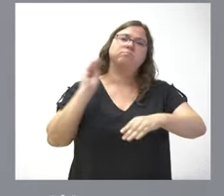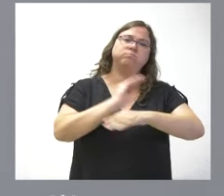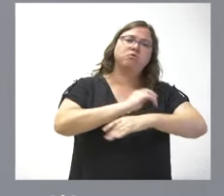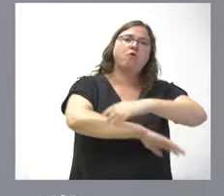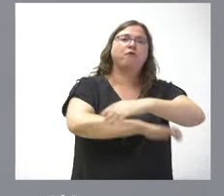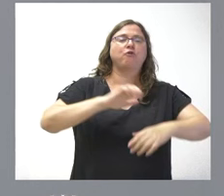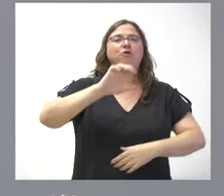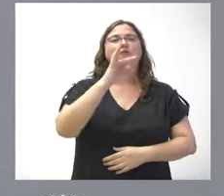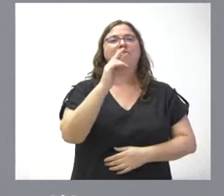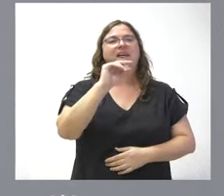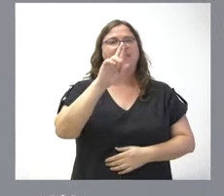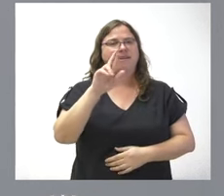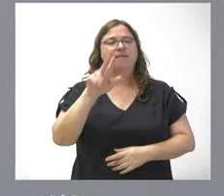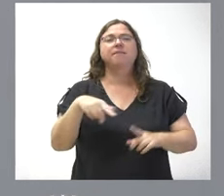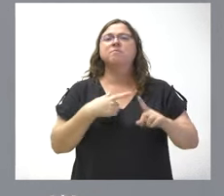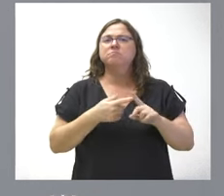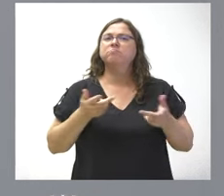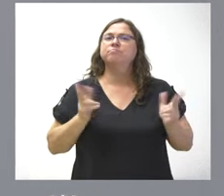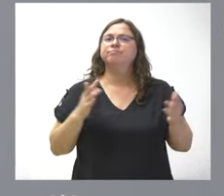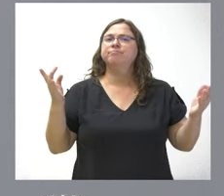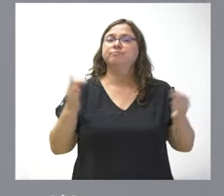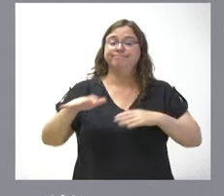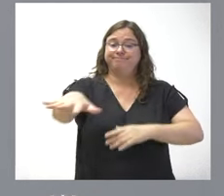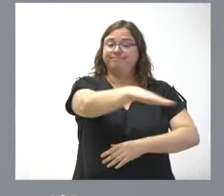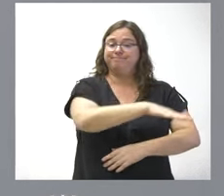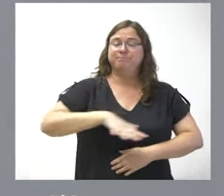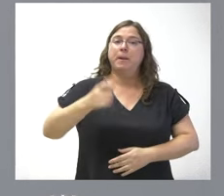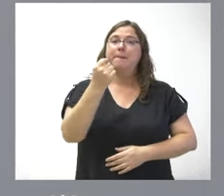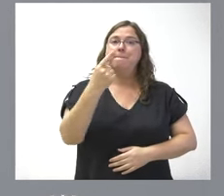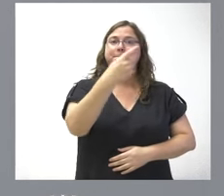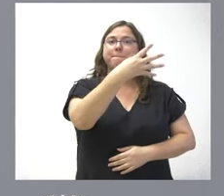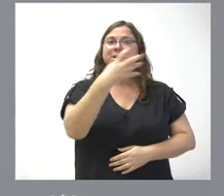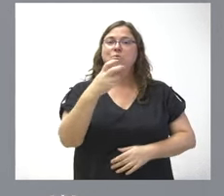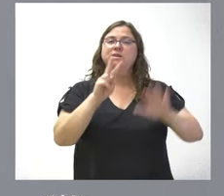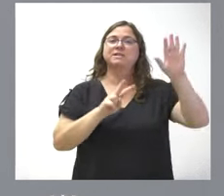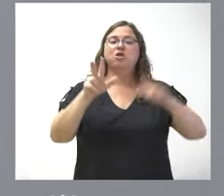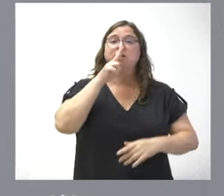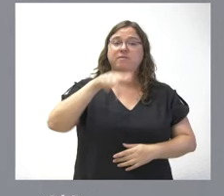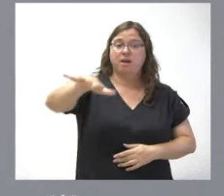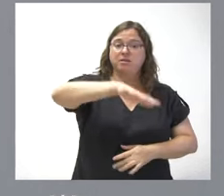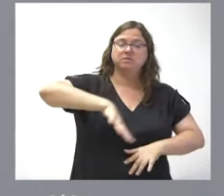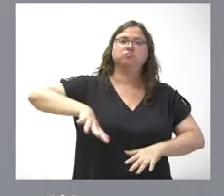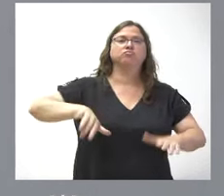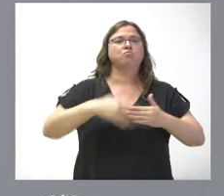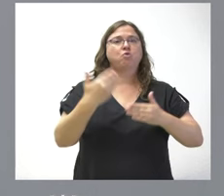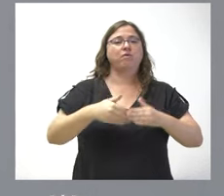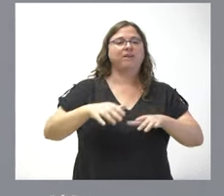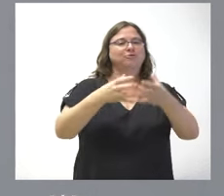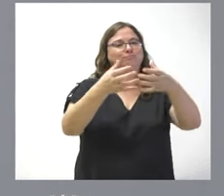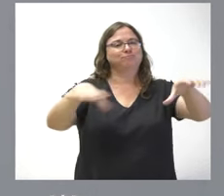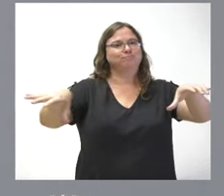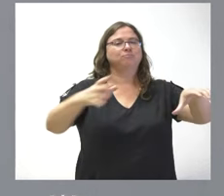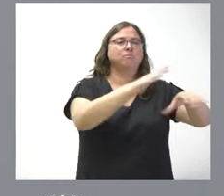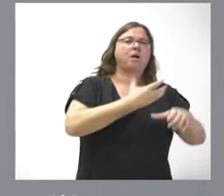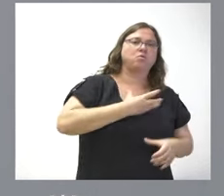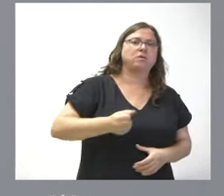fondos feader y que va a permitir modernizar una superficie de 172 hectáreas repartidas en estos dos municipios de Palencia